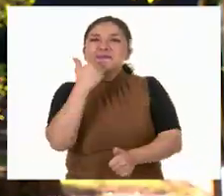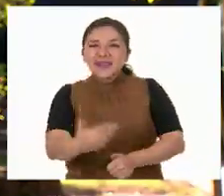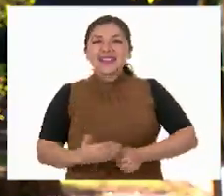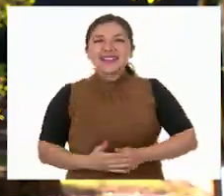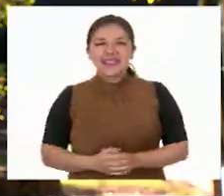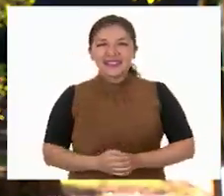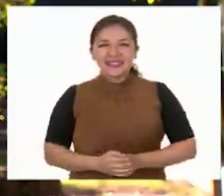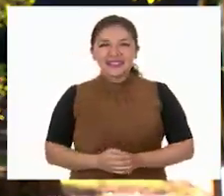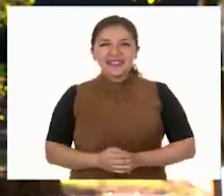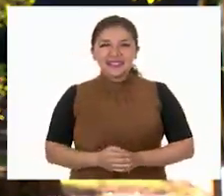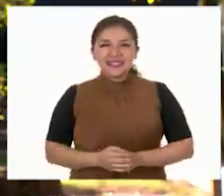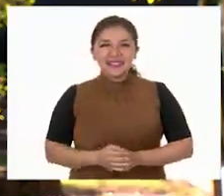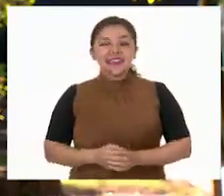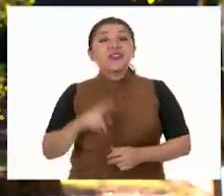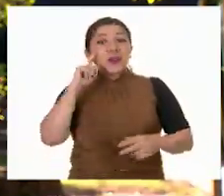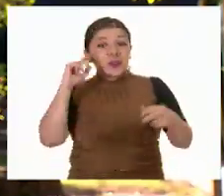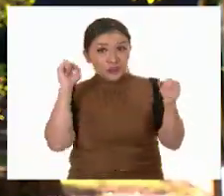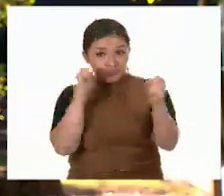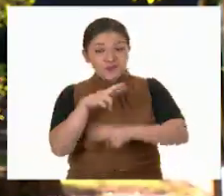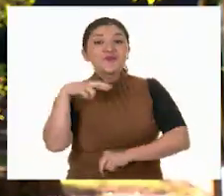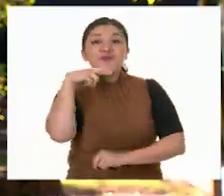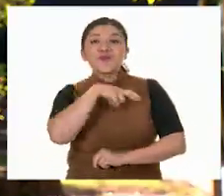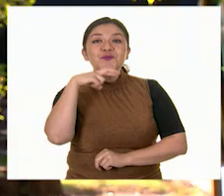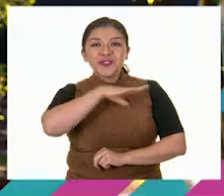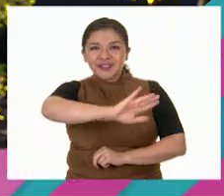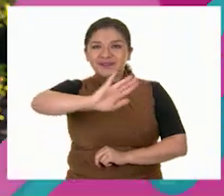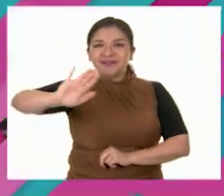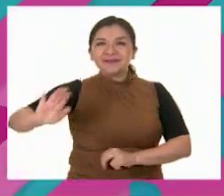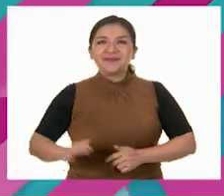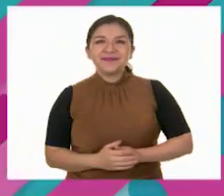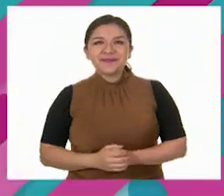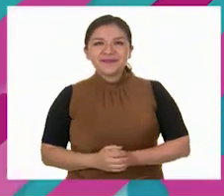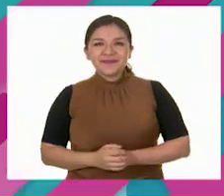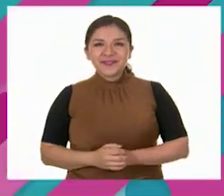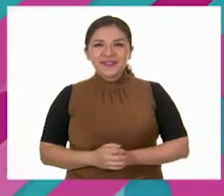¡Muy bien! ¡Nos vemos pronto!